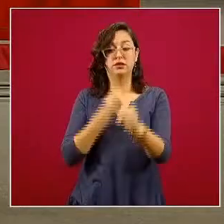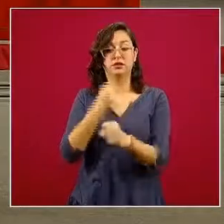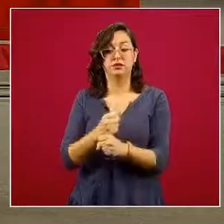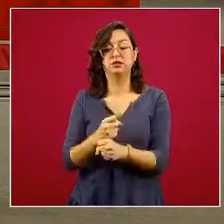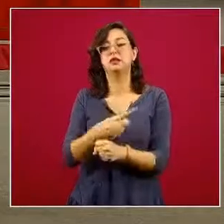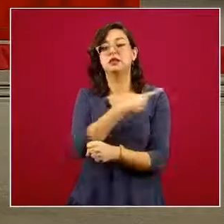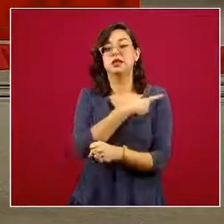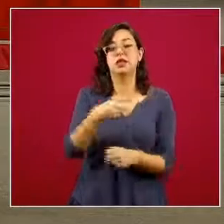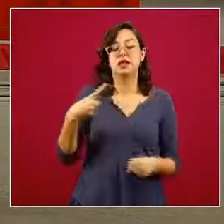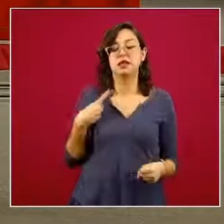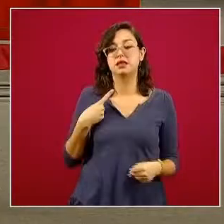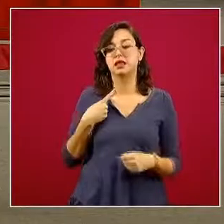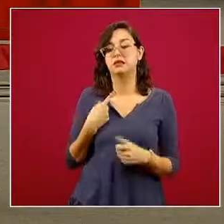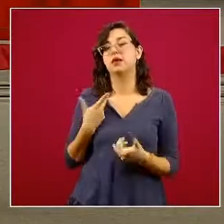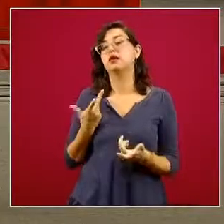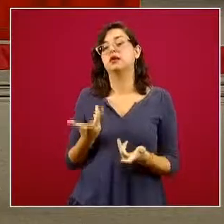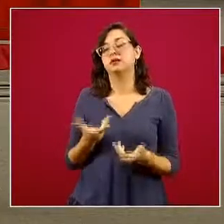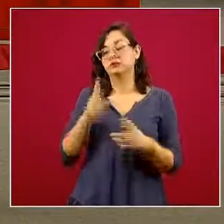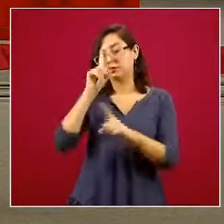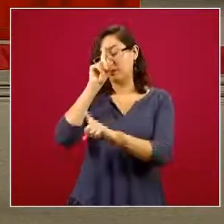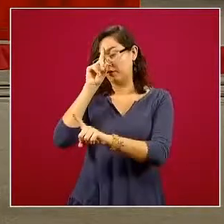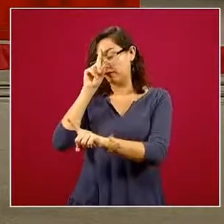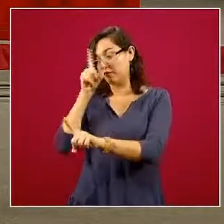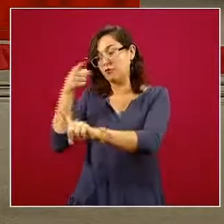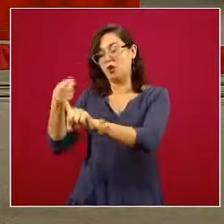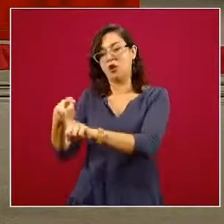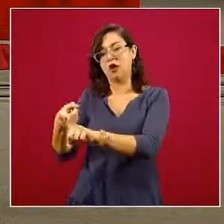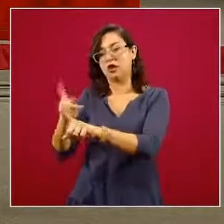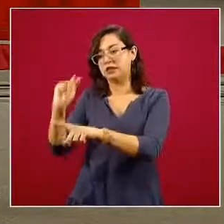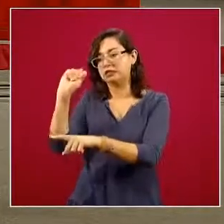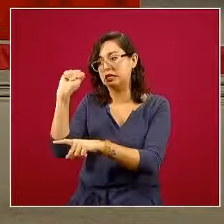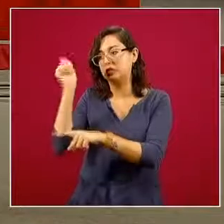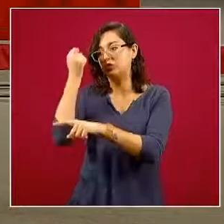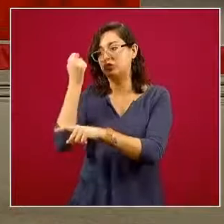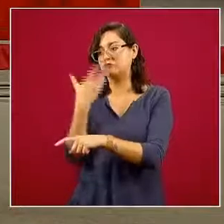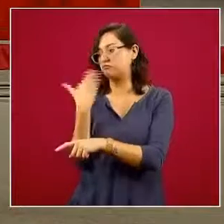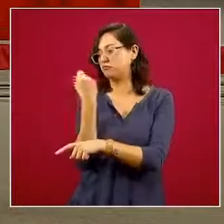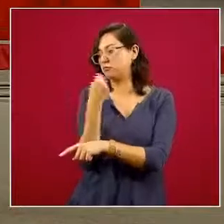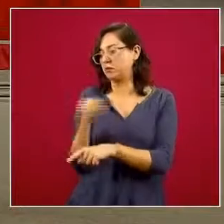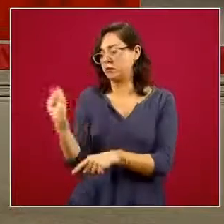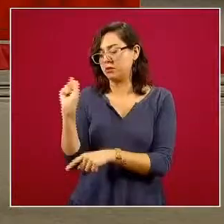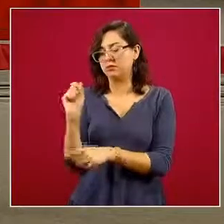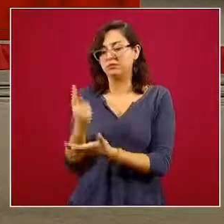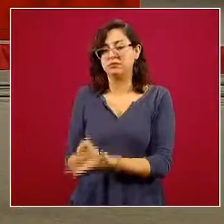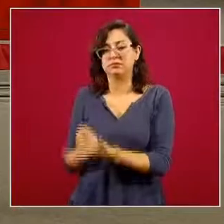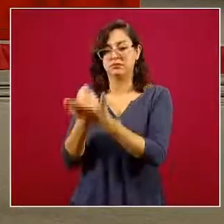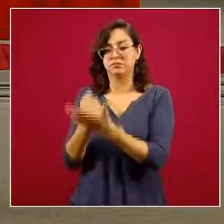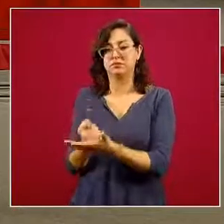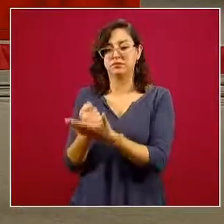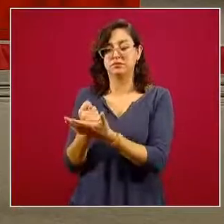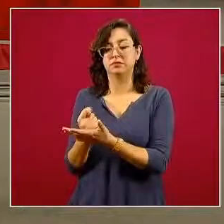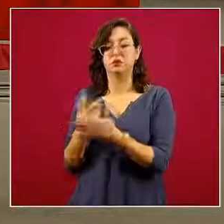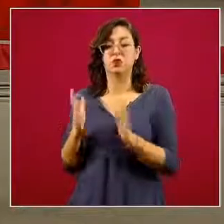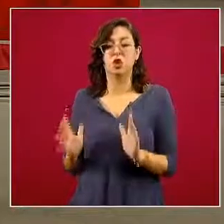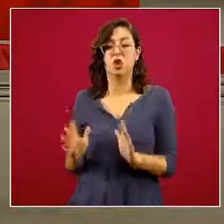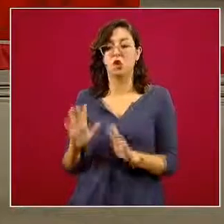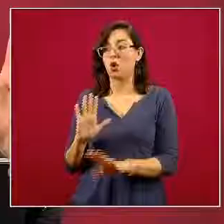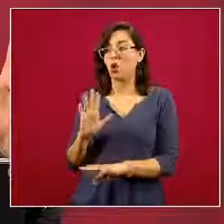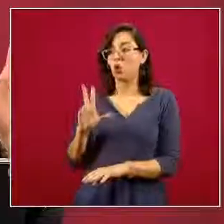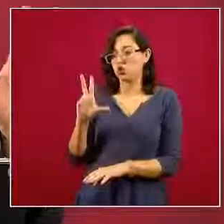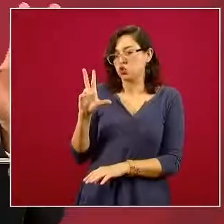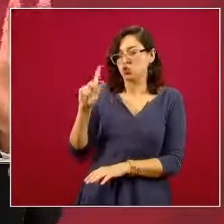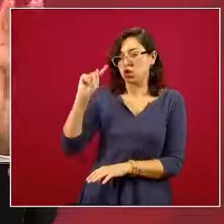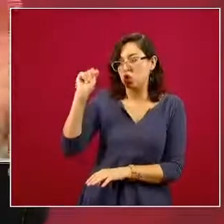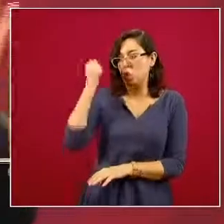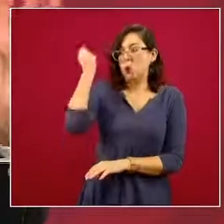enfoque sobreespecializado y centrado en la tecnología, tanto diagnóstica como terapéutica. Ojo que no estoy hablando en contra